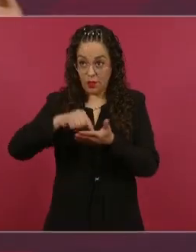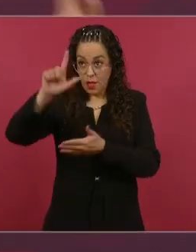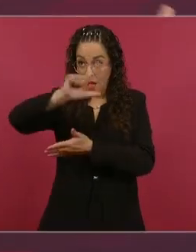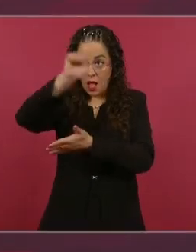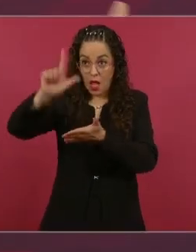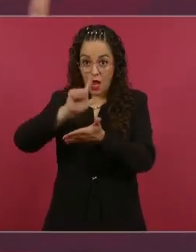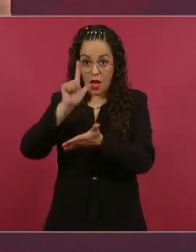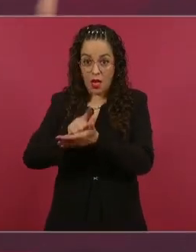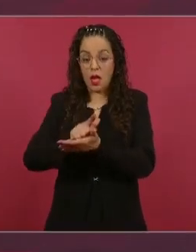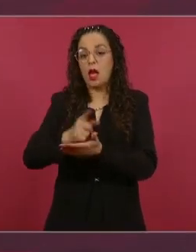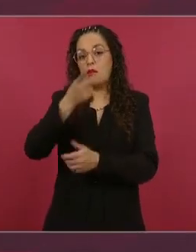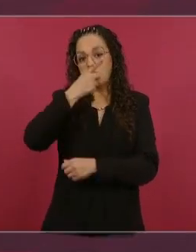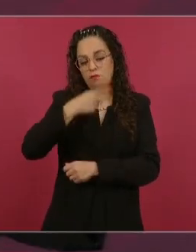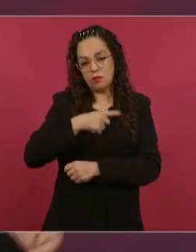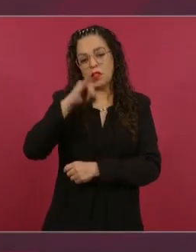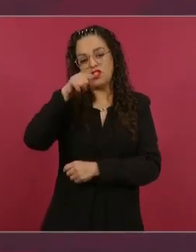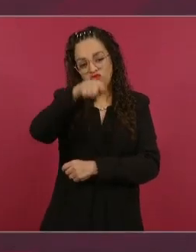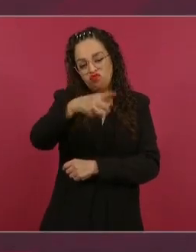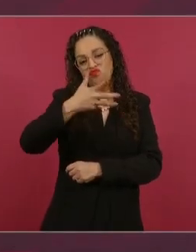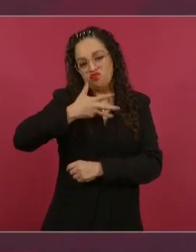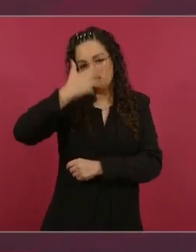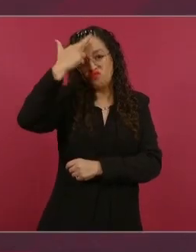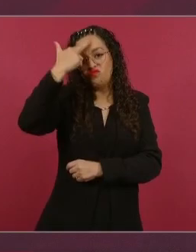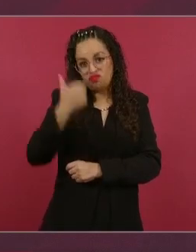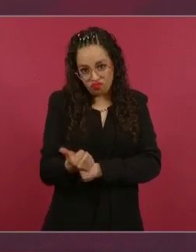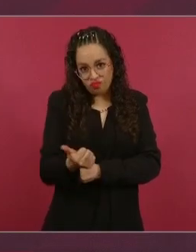¿Aún con todas las pruebas?